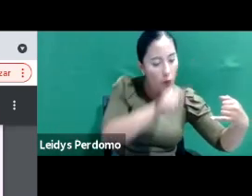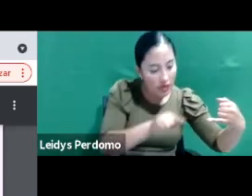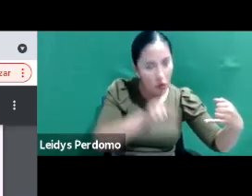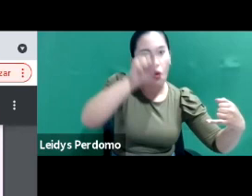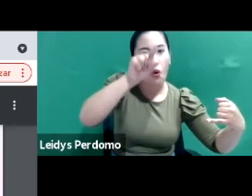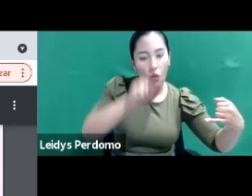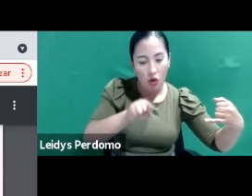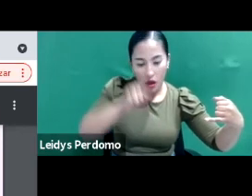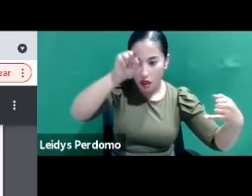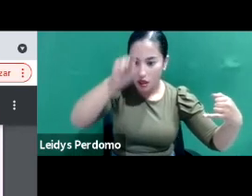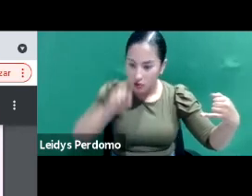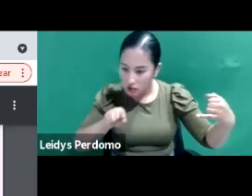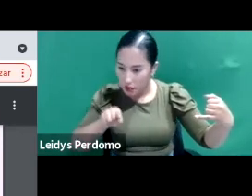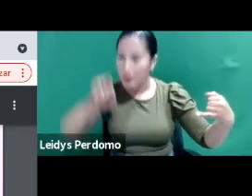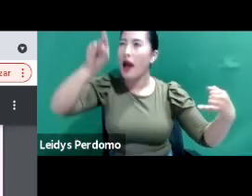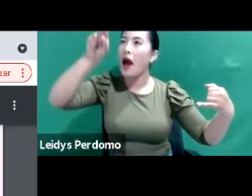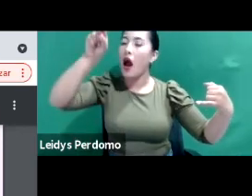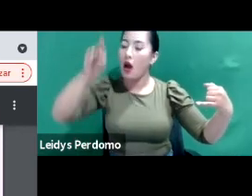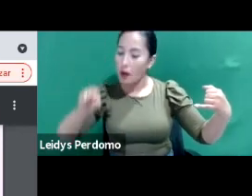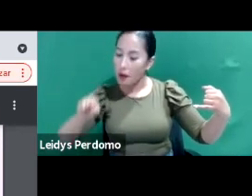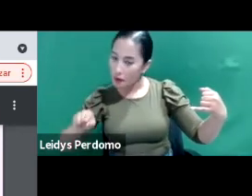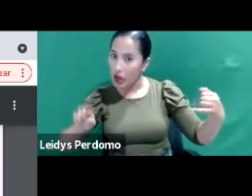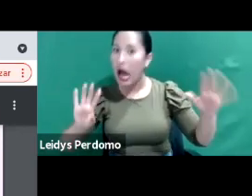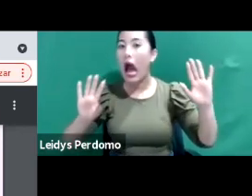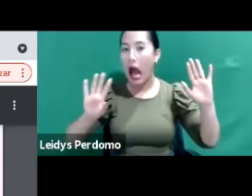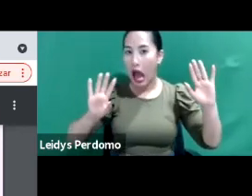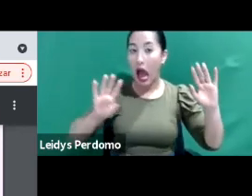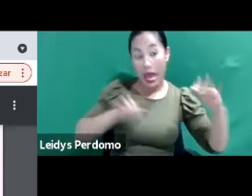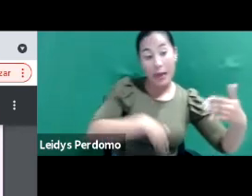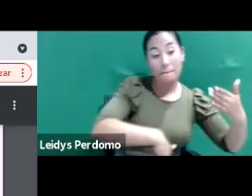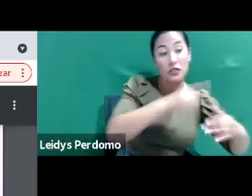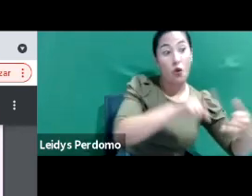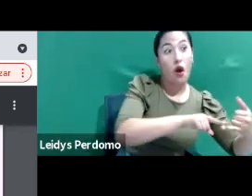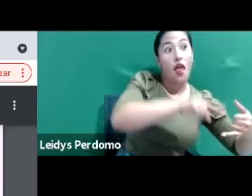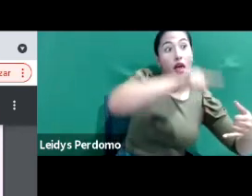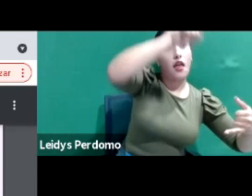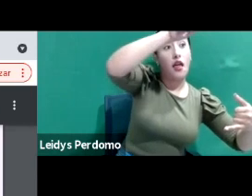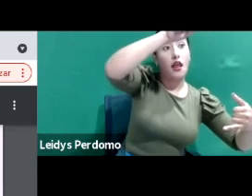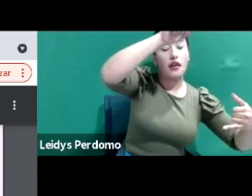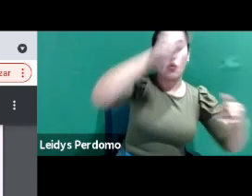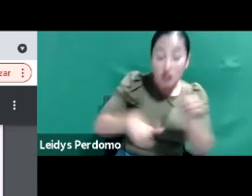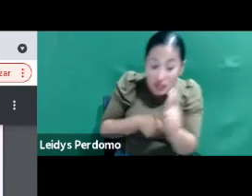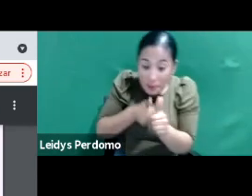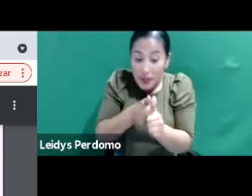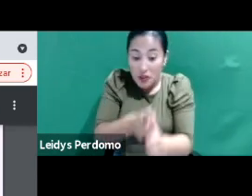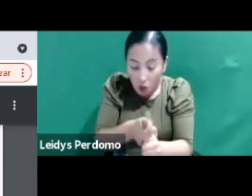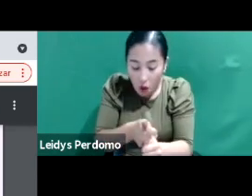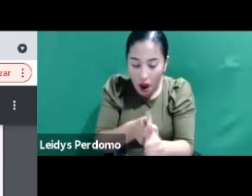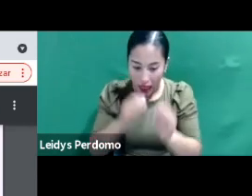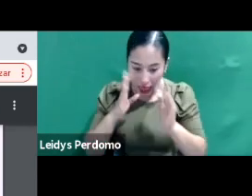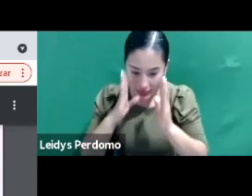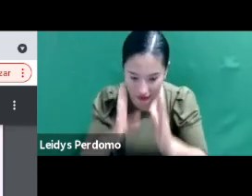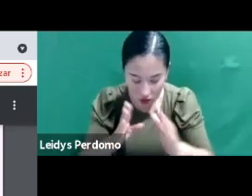o disminuyó esa conducta. Sí, la idea es que mi intervención sirva para disminuir esos comportamientos, ¿cierto?